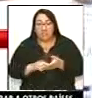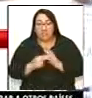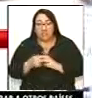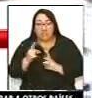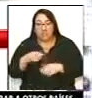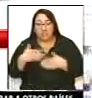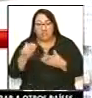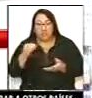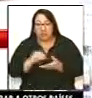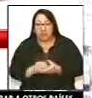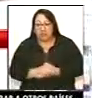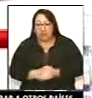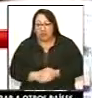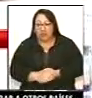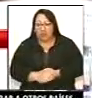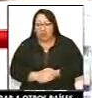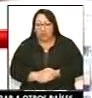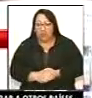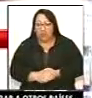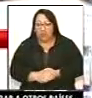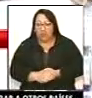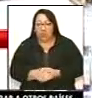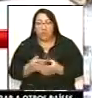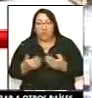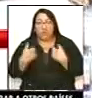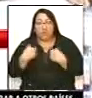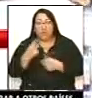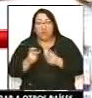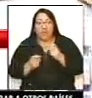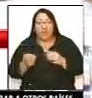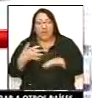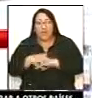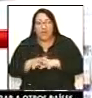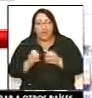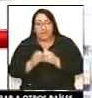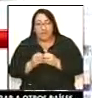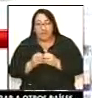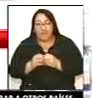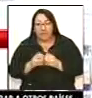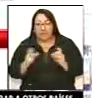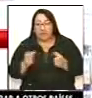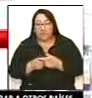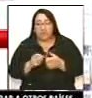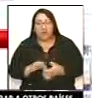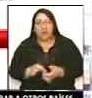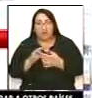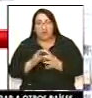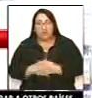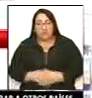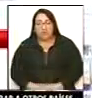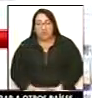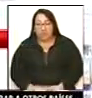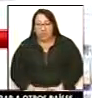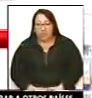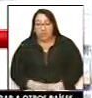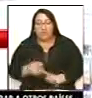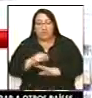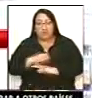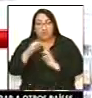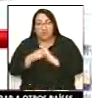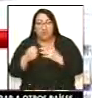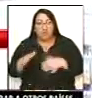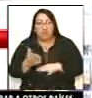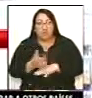una posición que tenemos los integrantes de la Comisión Especial. El proyecto que se ha